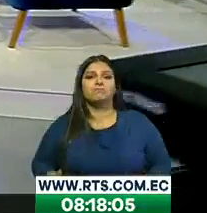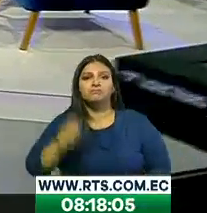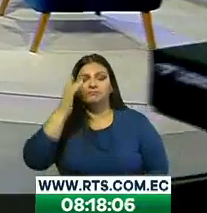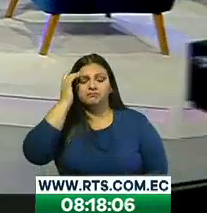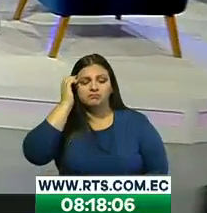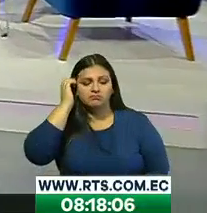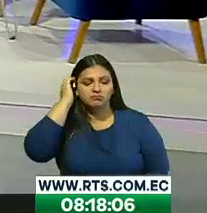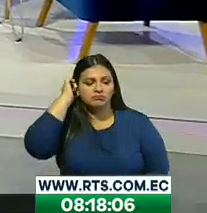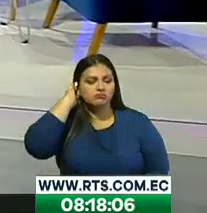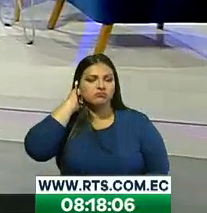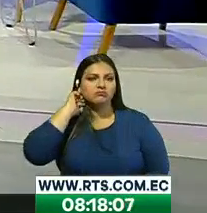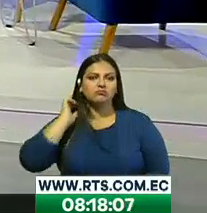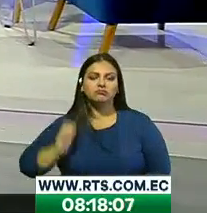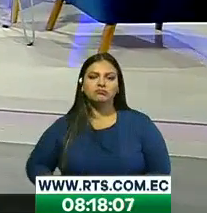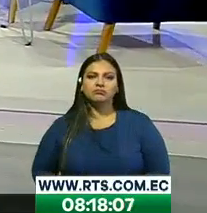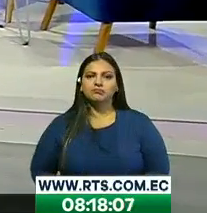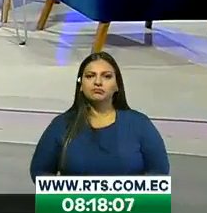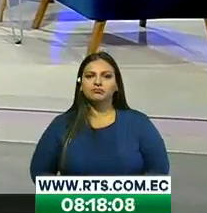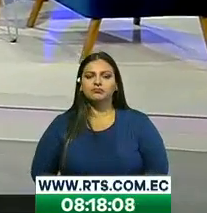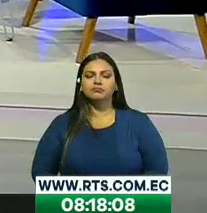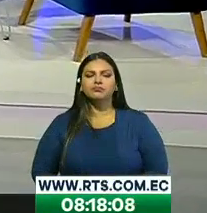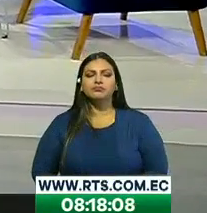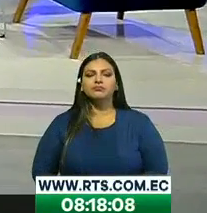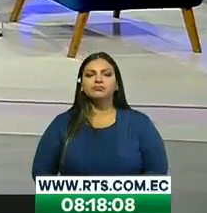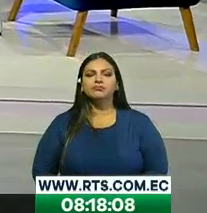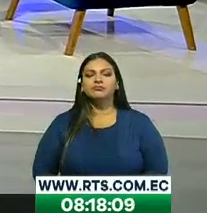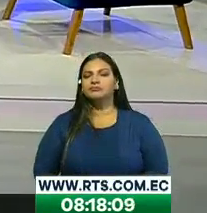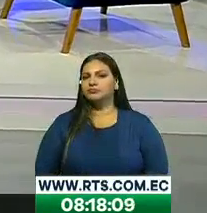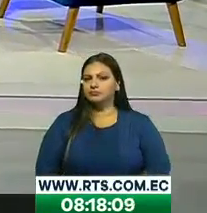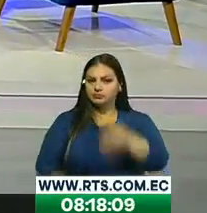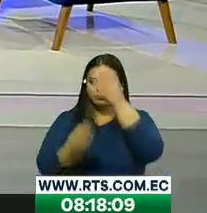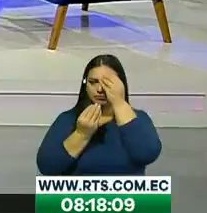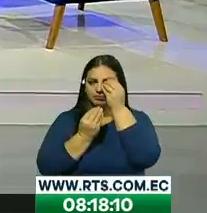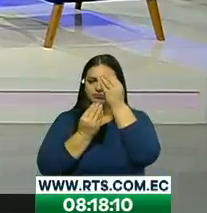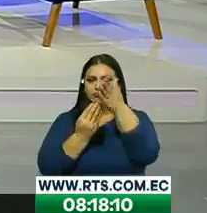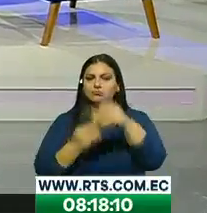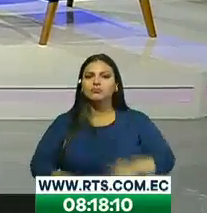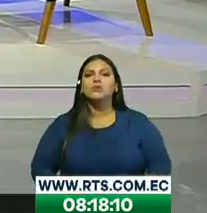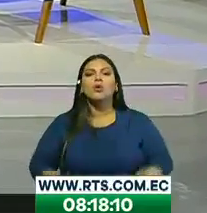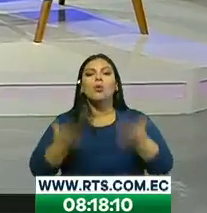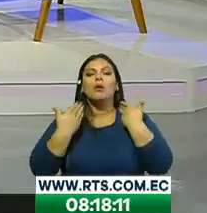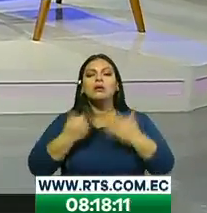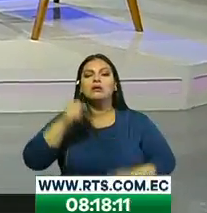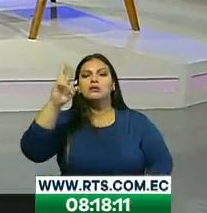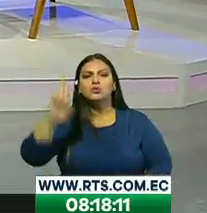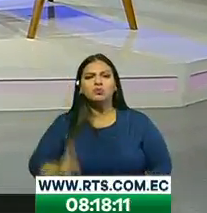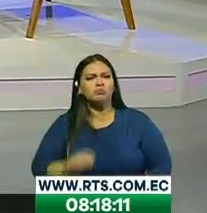Detienen a un sujeto por posesión de un arma de fuego durante un operativo de control en el sur de Guayaquil.